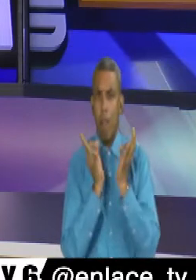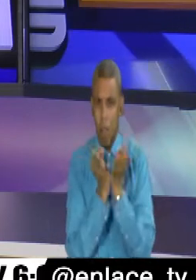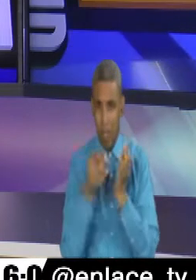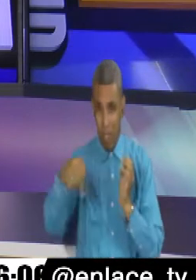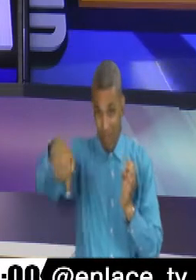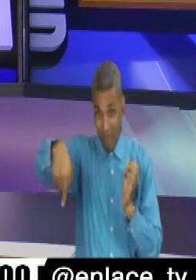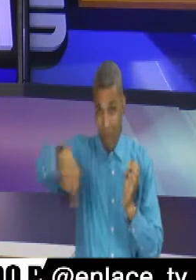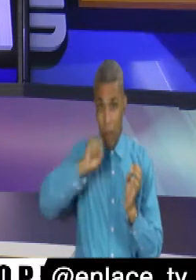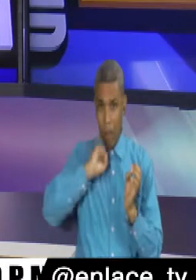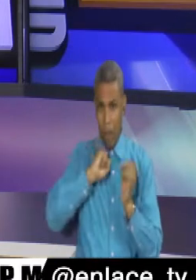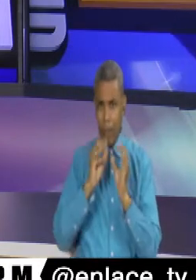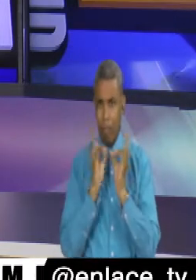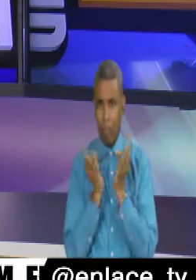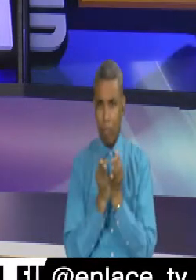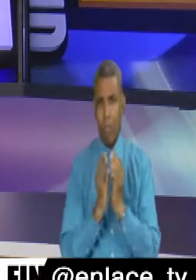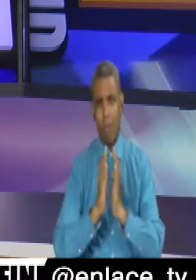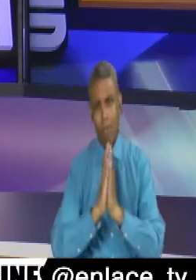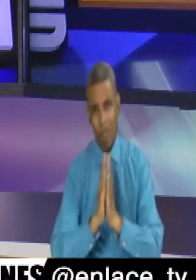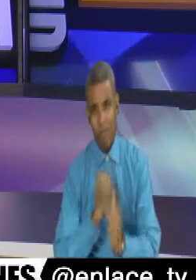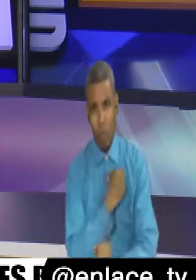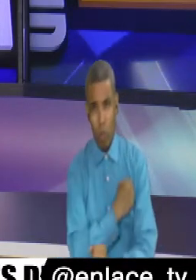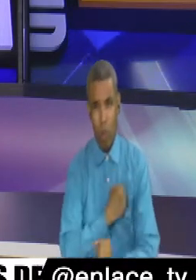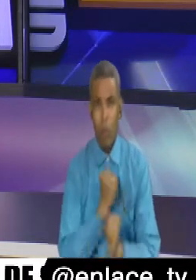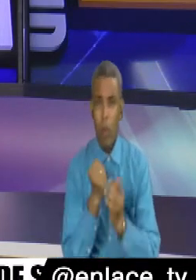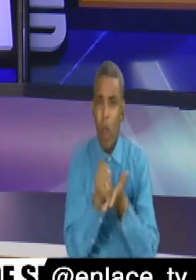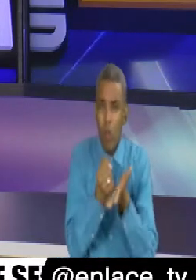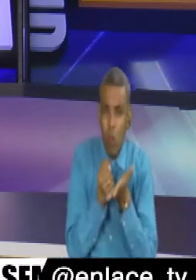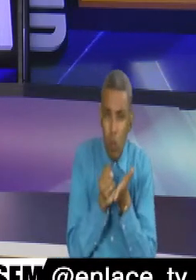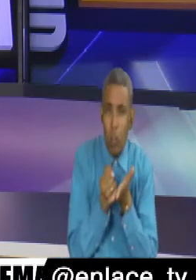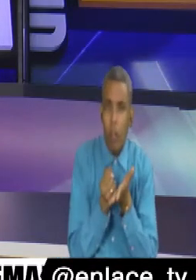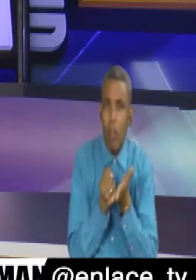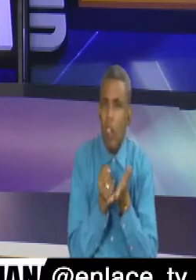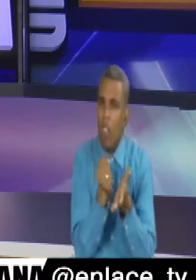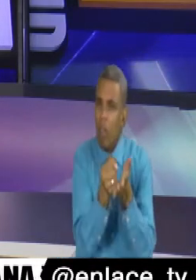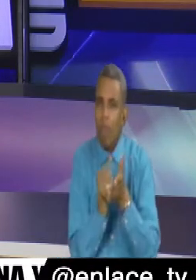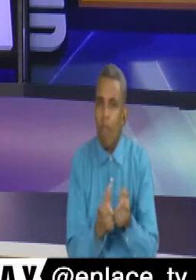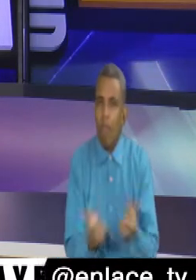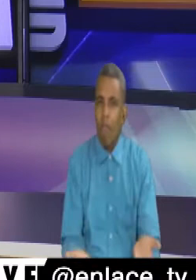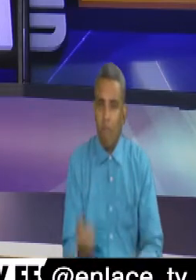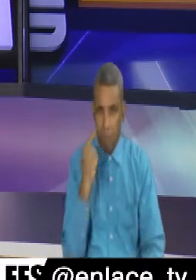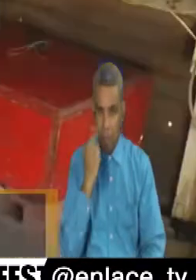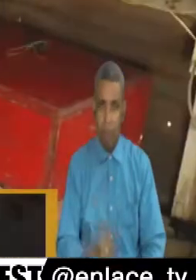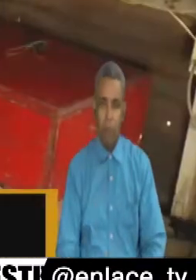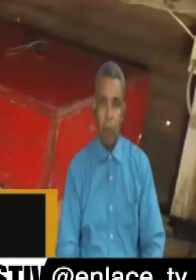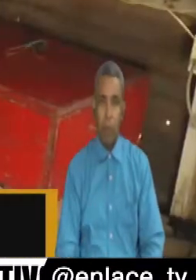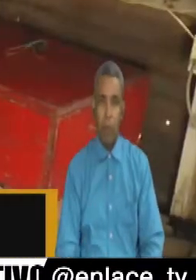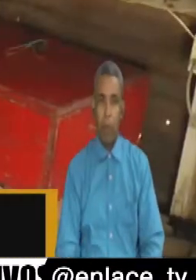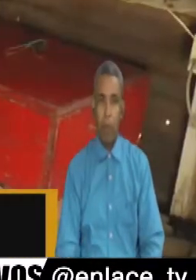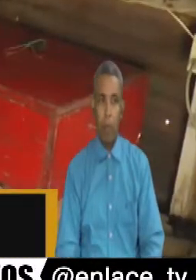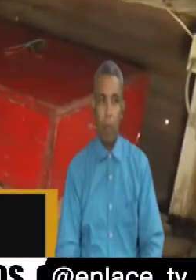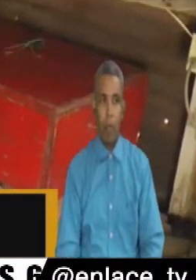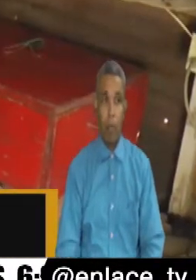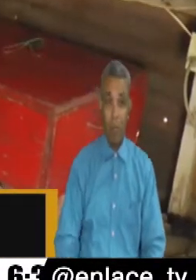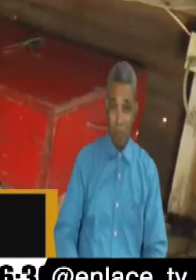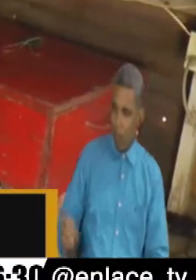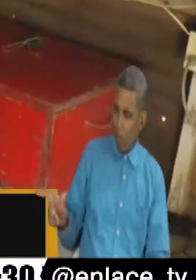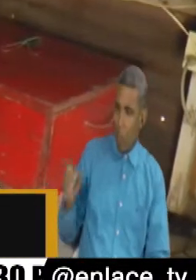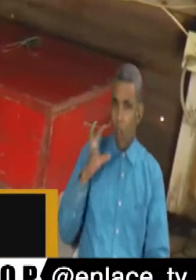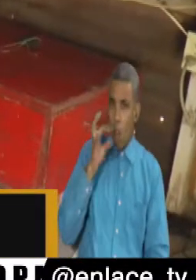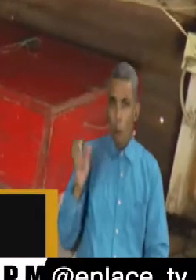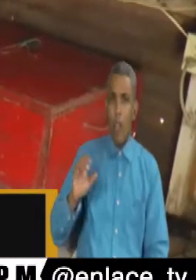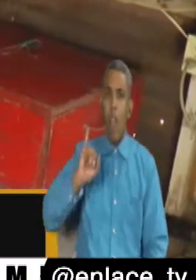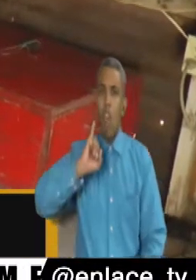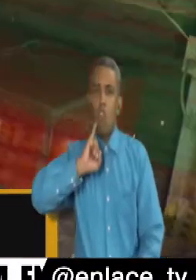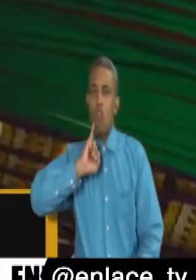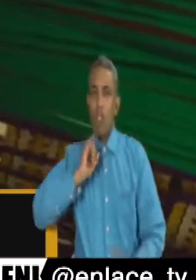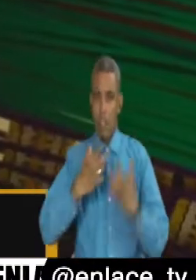de los ciudadanos para un trasplante de riñón que requiere uno de sus integrantes. Desde que le diagnosticaron insuficiencia renal